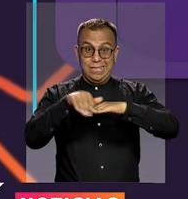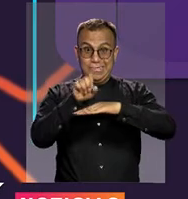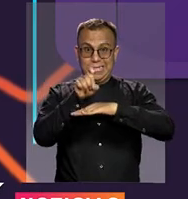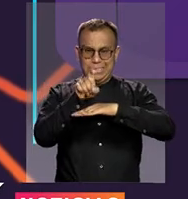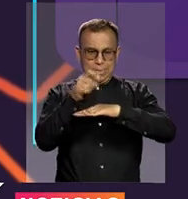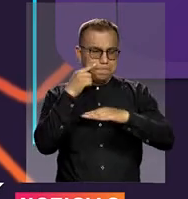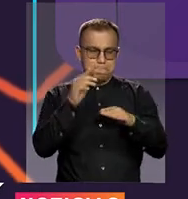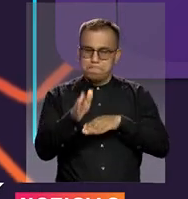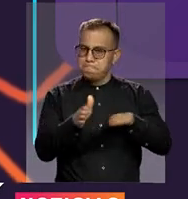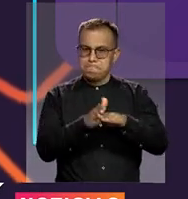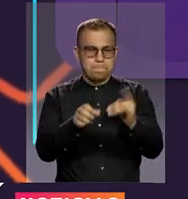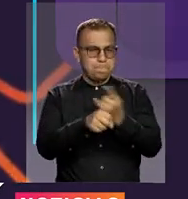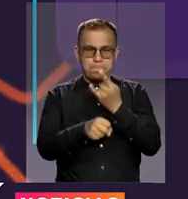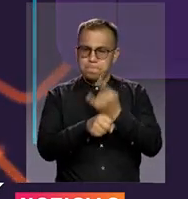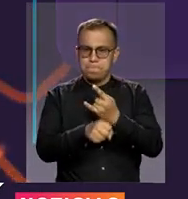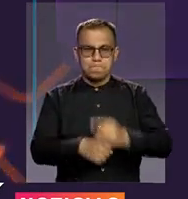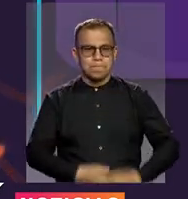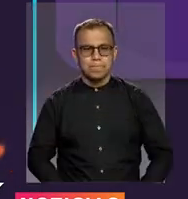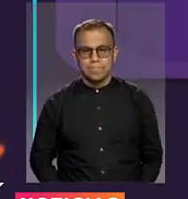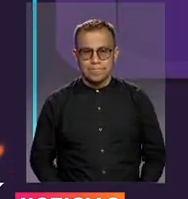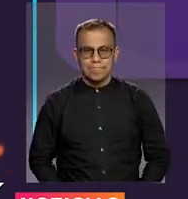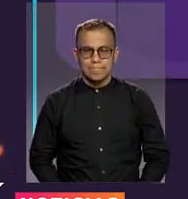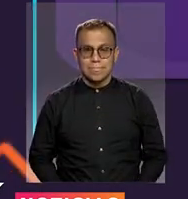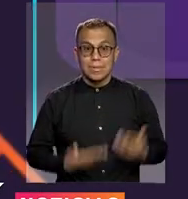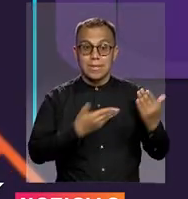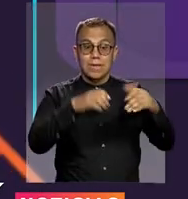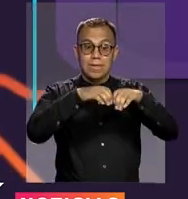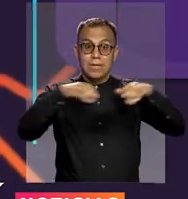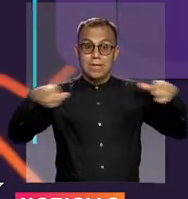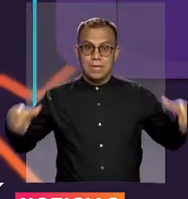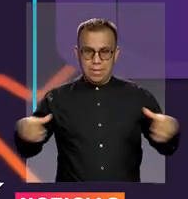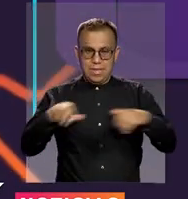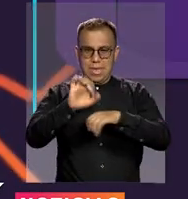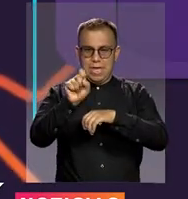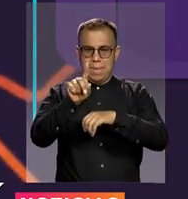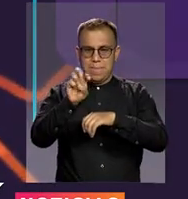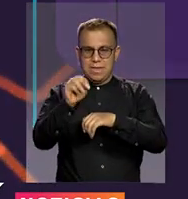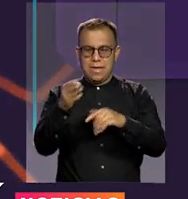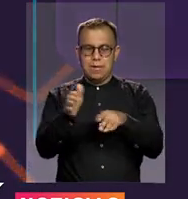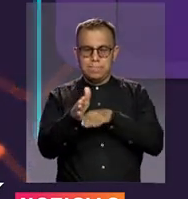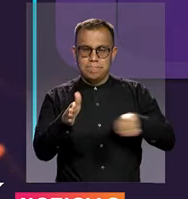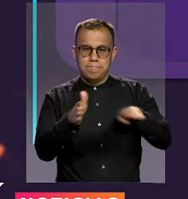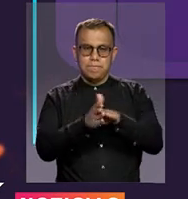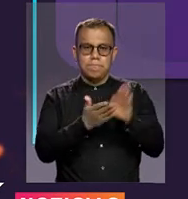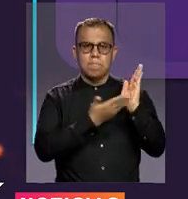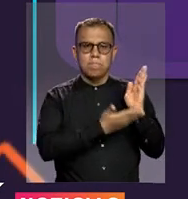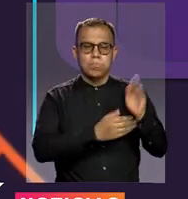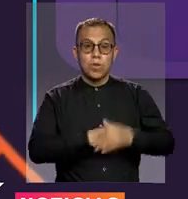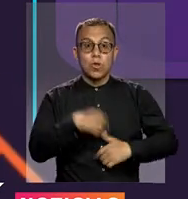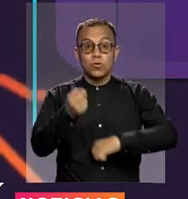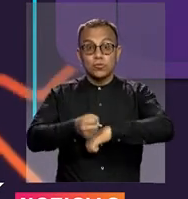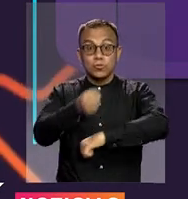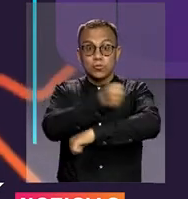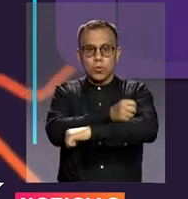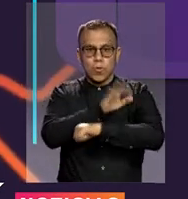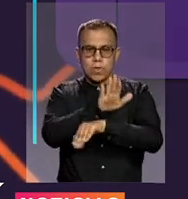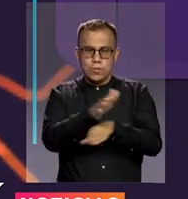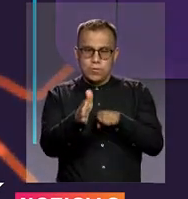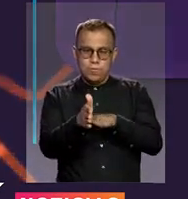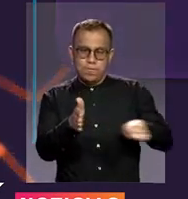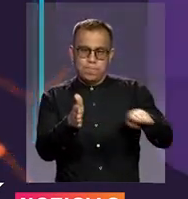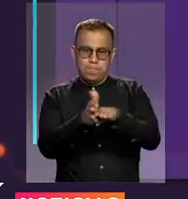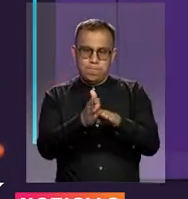Veraguas y Tigua San José. En la Troncal Eje Ambiental, Museo del Oro, Troncal Suba, Suba Transversal